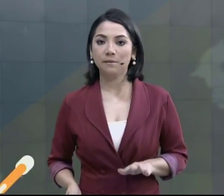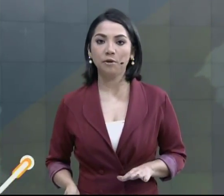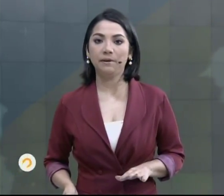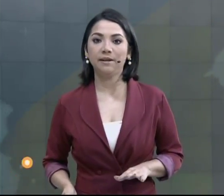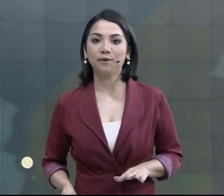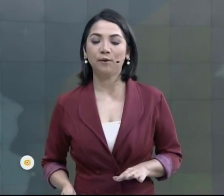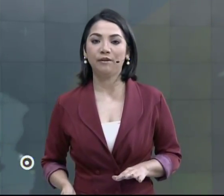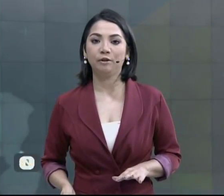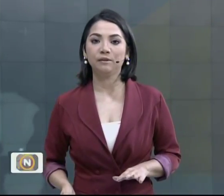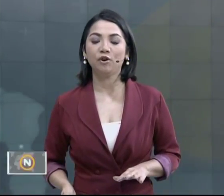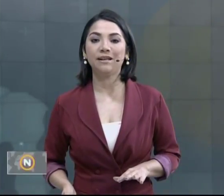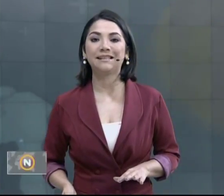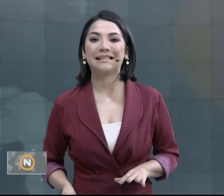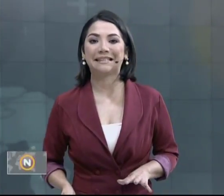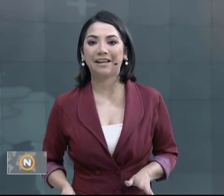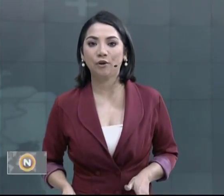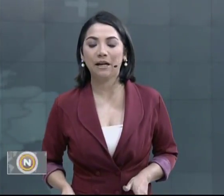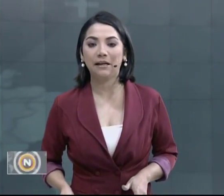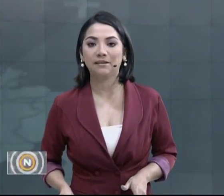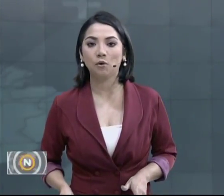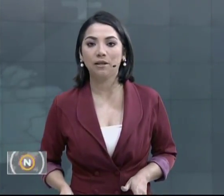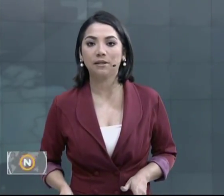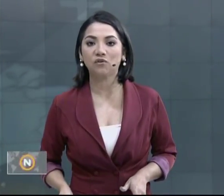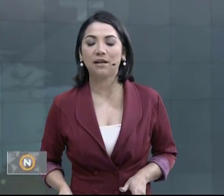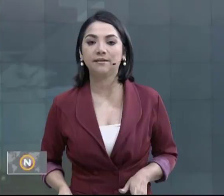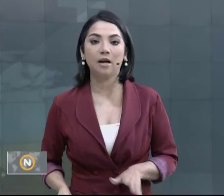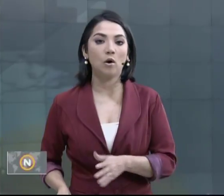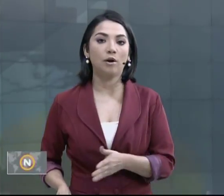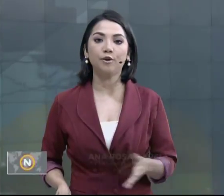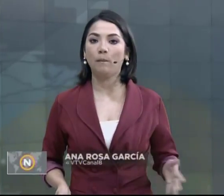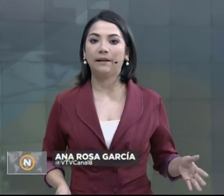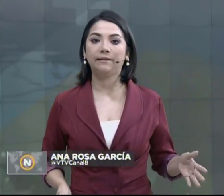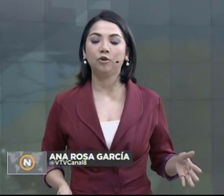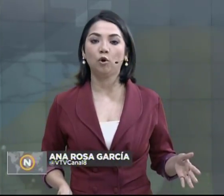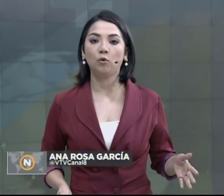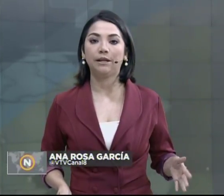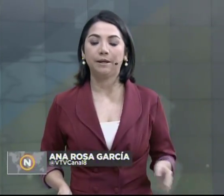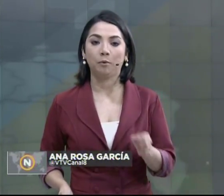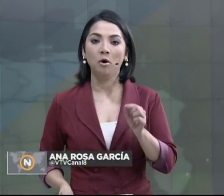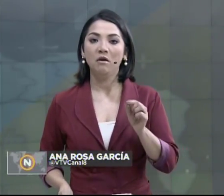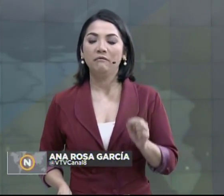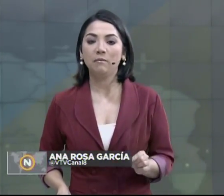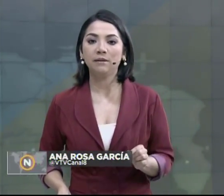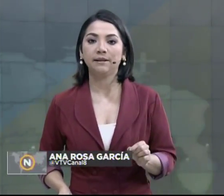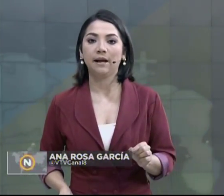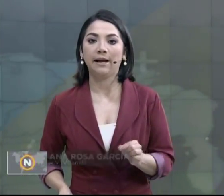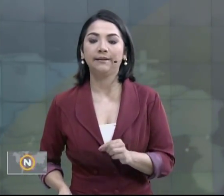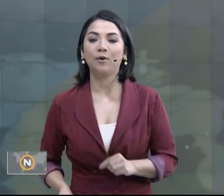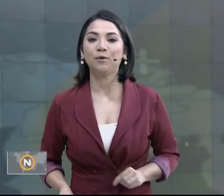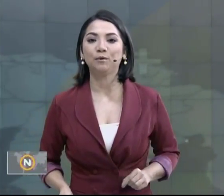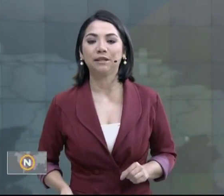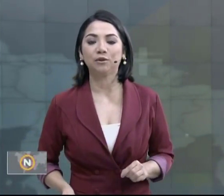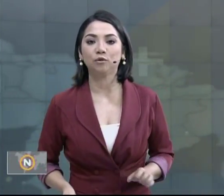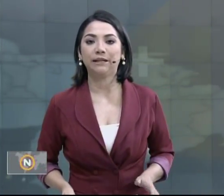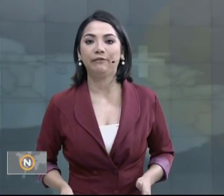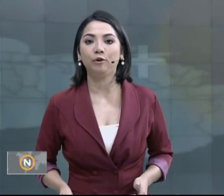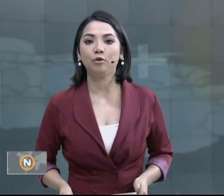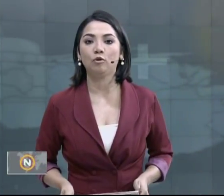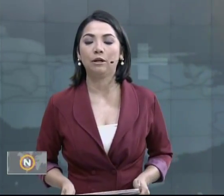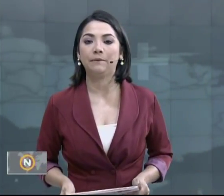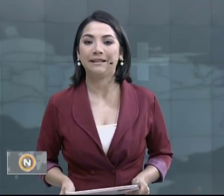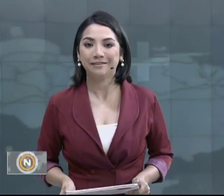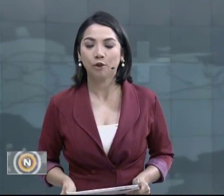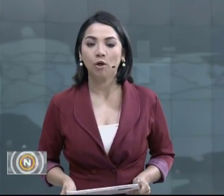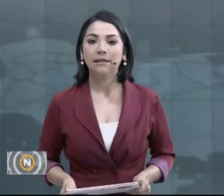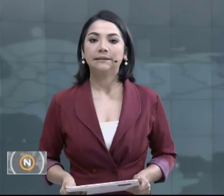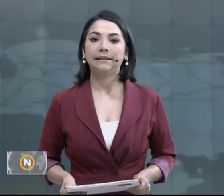10:35, comenzamos inmediato con las informaciones regionales. Le saluda Ana Rosa García, lo hago en nombre de todo el equipo. Vamos a hacer a esta hora un contacto telefónico